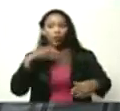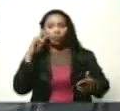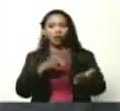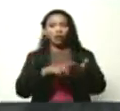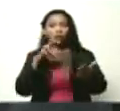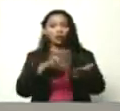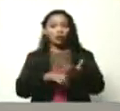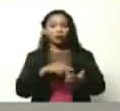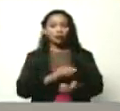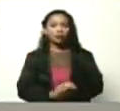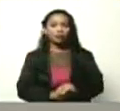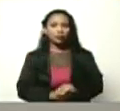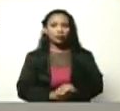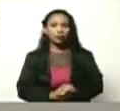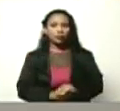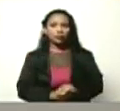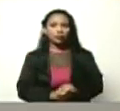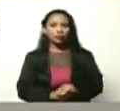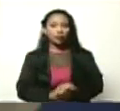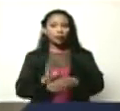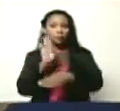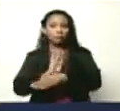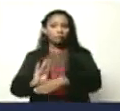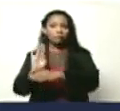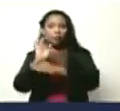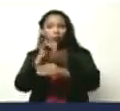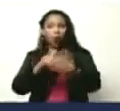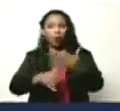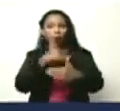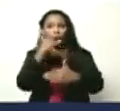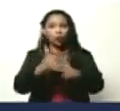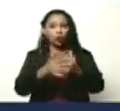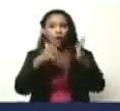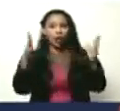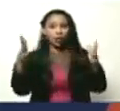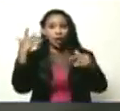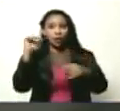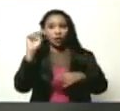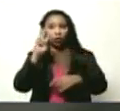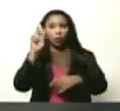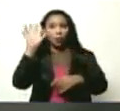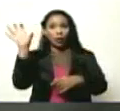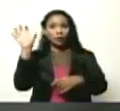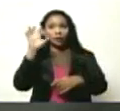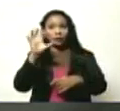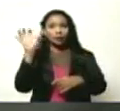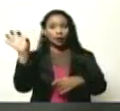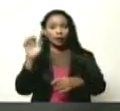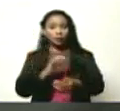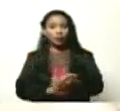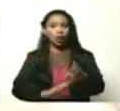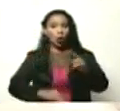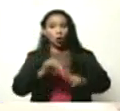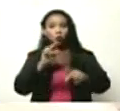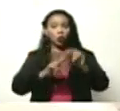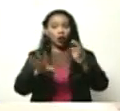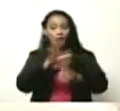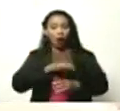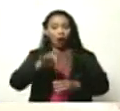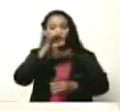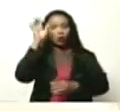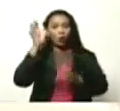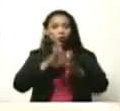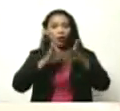verdaderos, de entretejer los proyectos, los grandes proyectos poéticos de ambas naciones, de construir un espíritu también